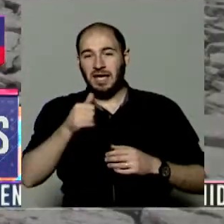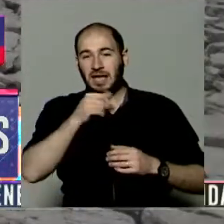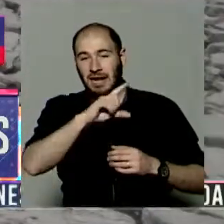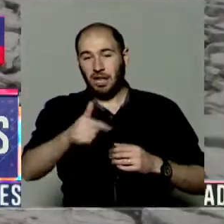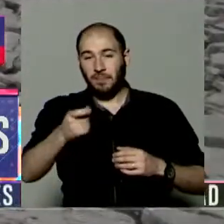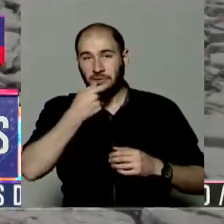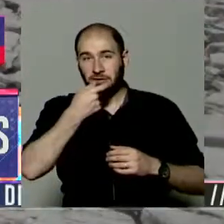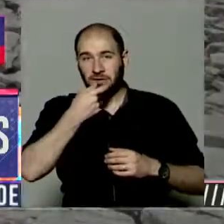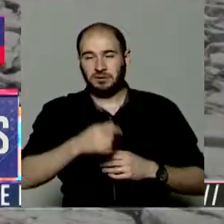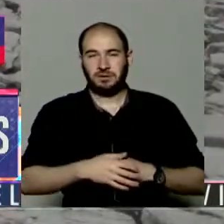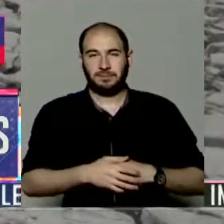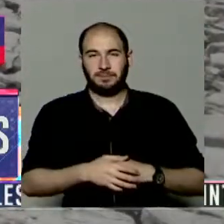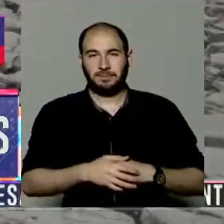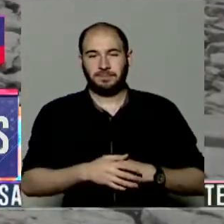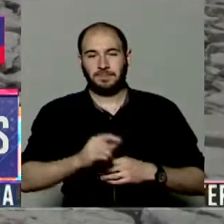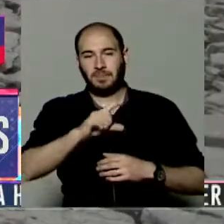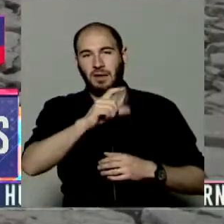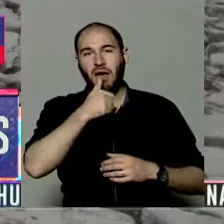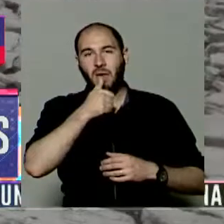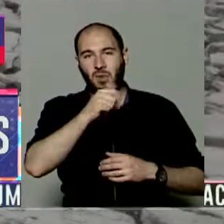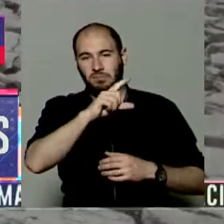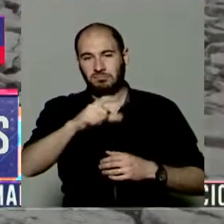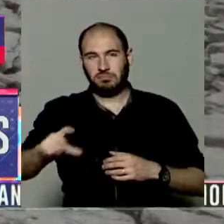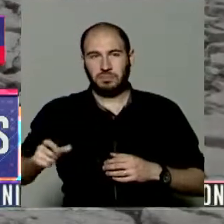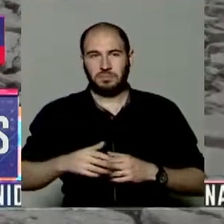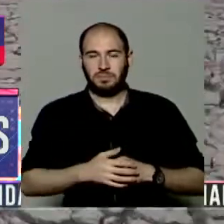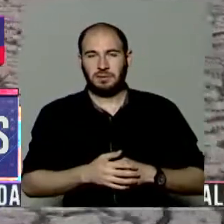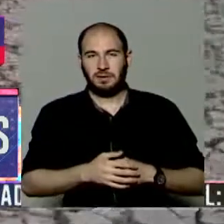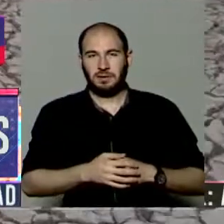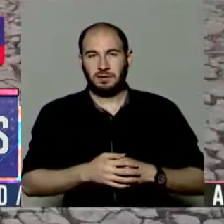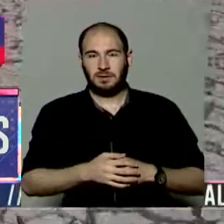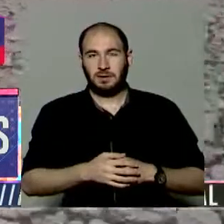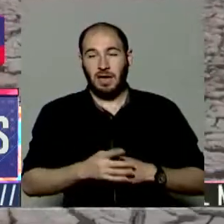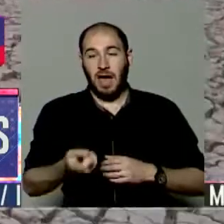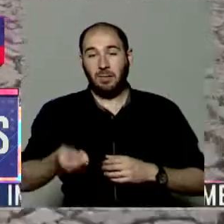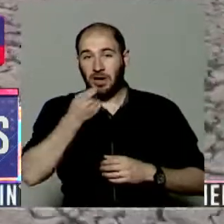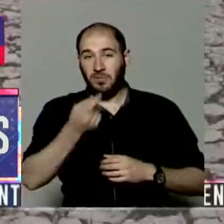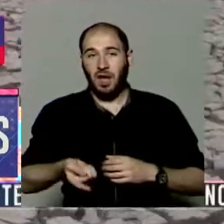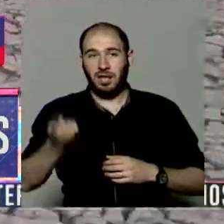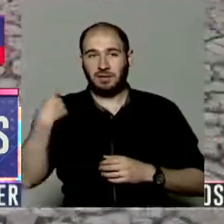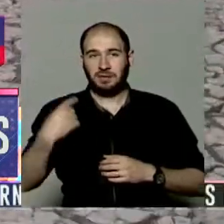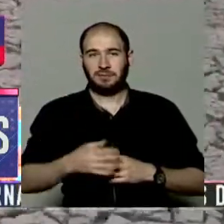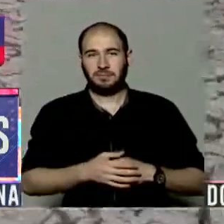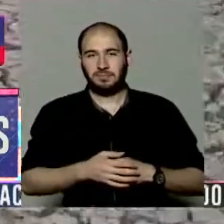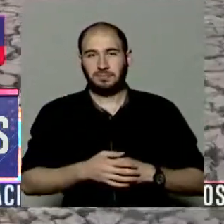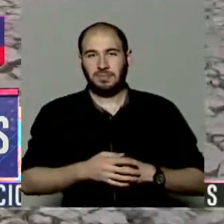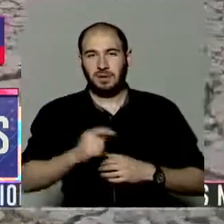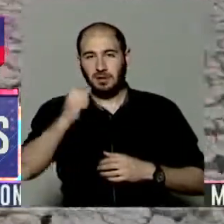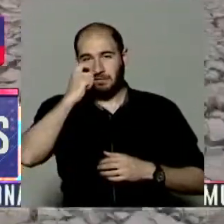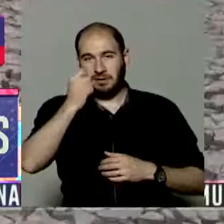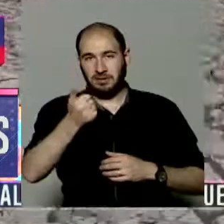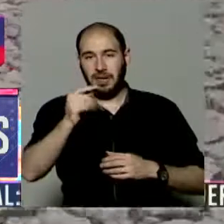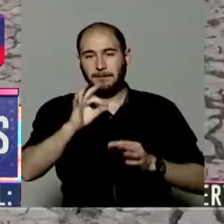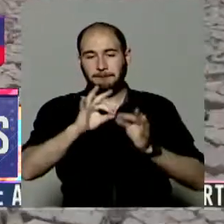Mendoza, sí, el caudal digamos, de ayer, por ejemplo, fue de 26